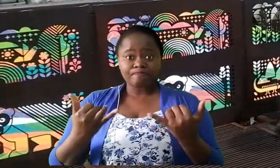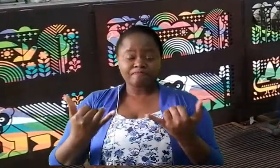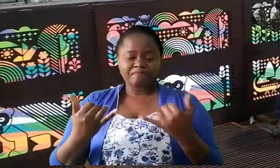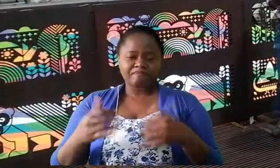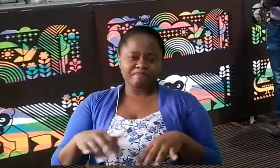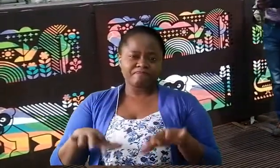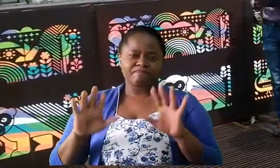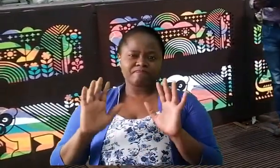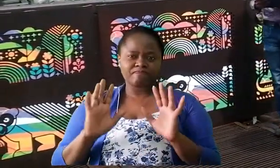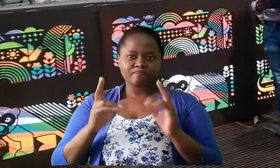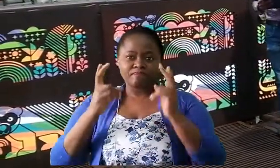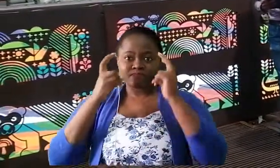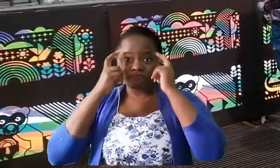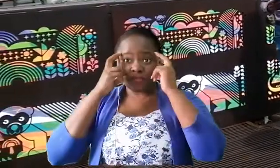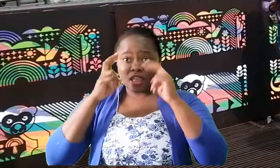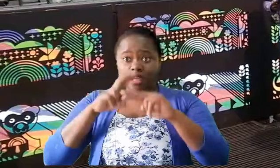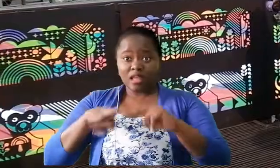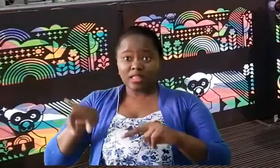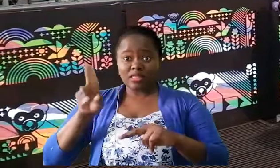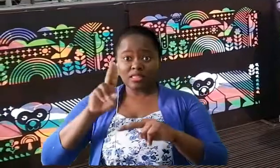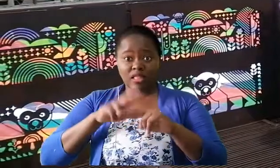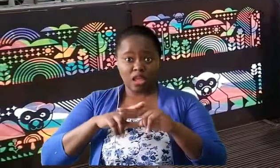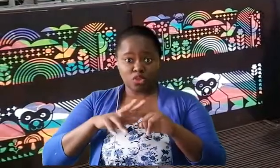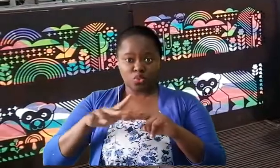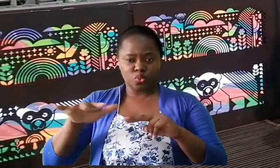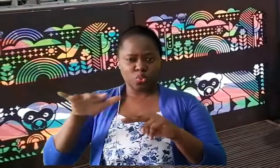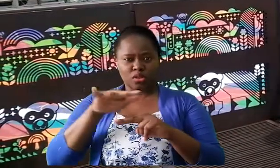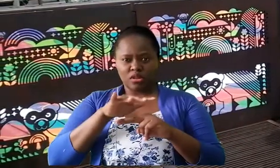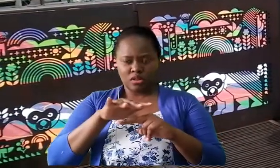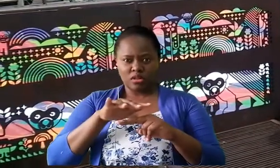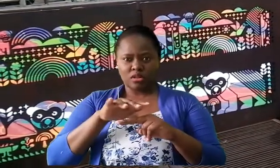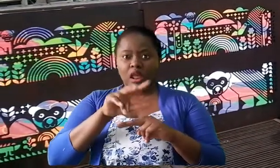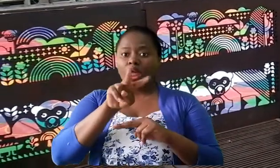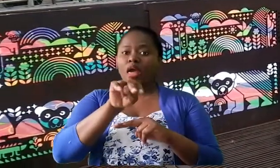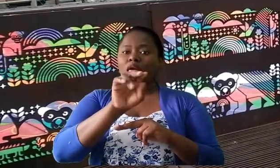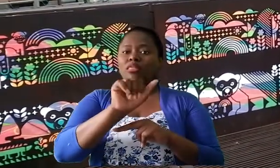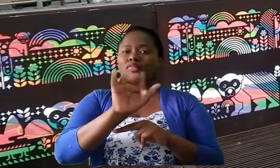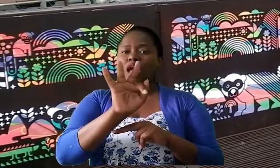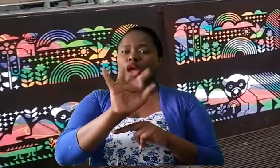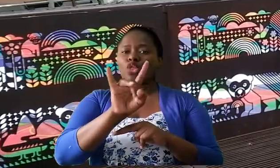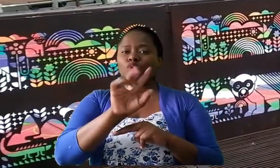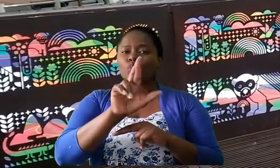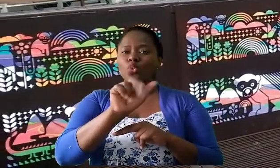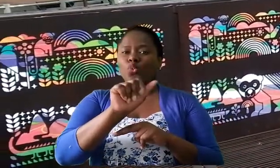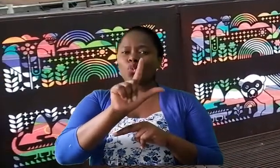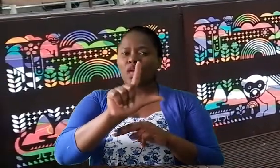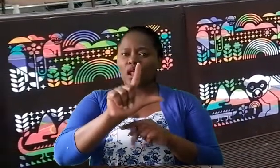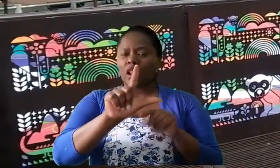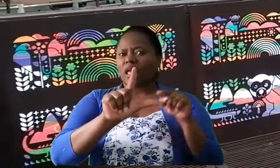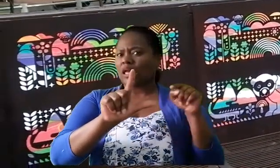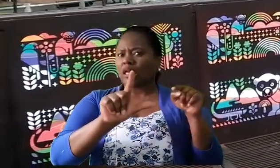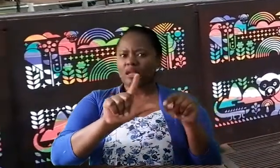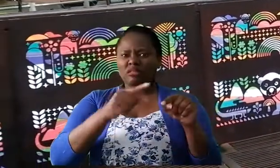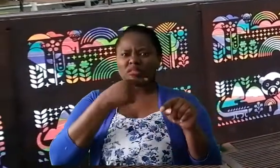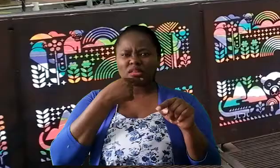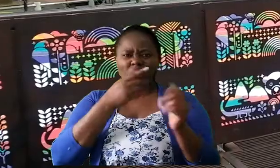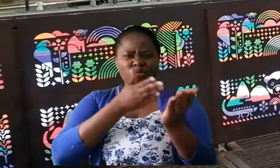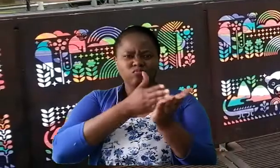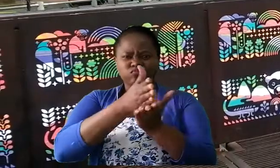natural, podemos decir que esta es una corriente que